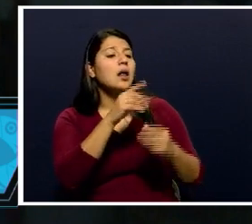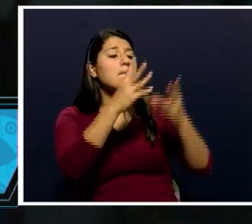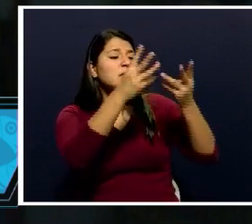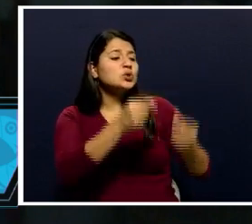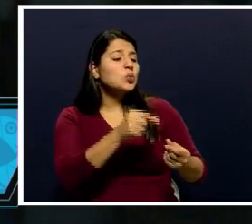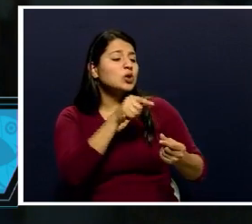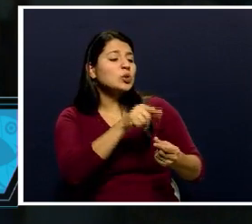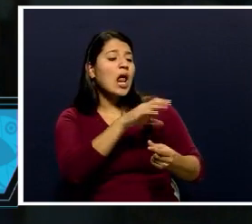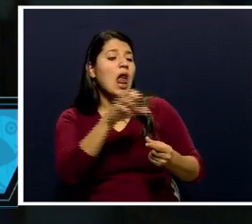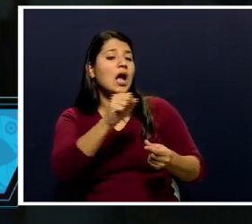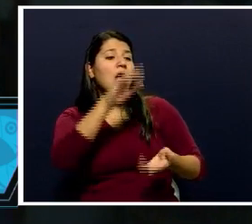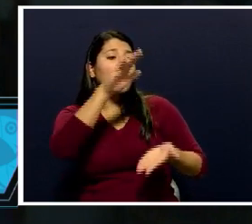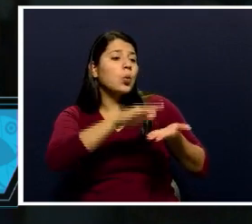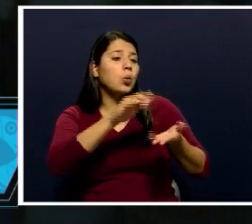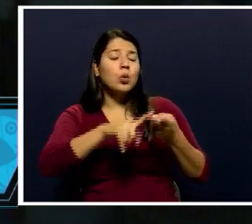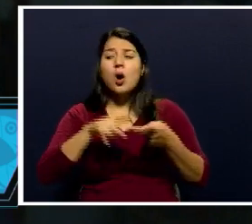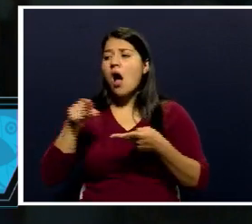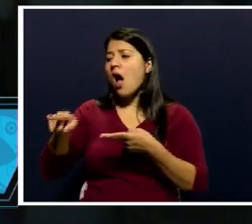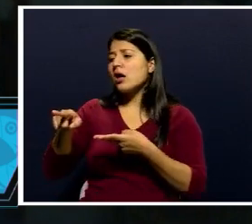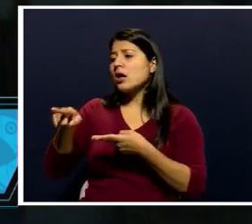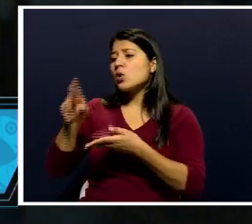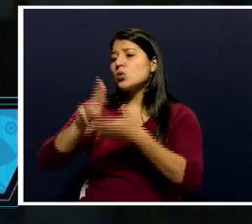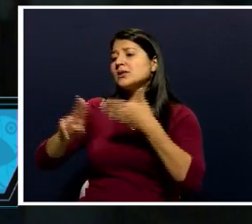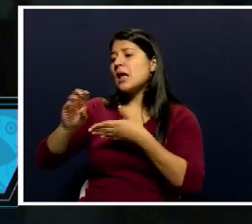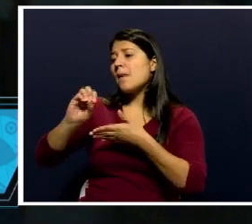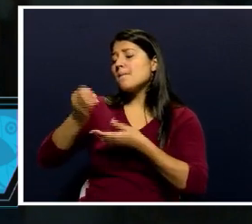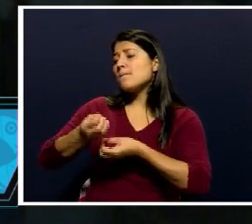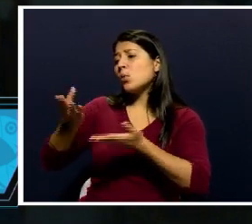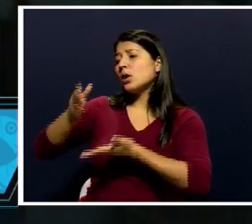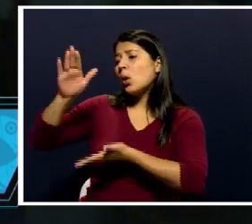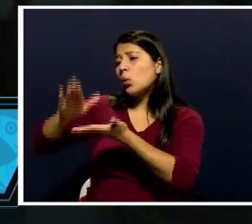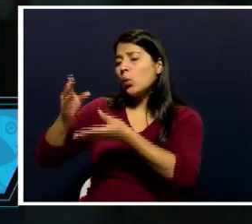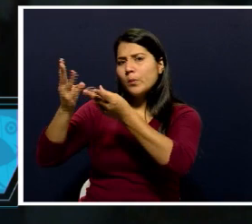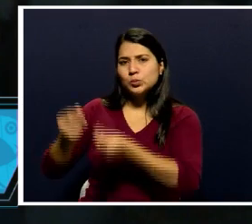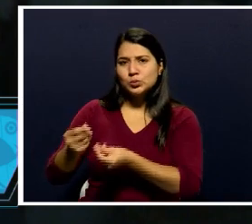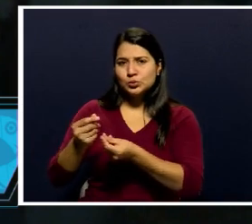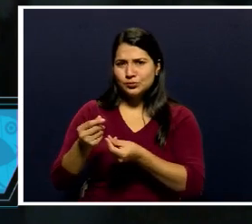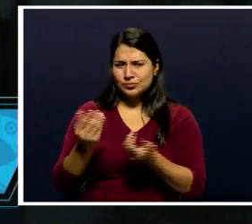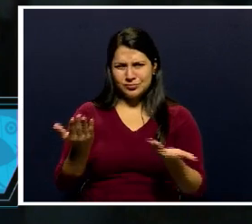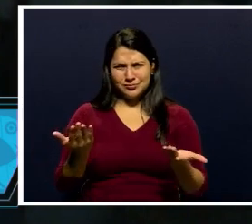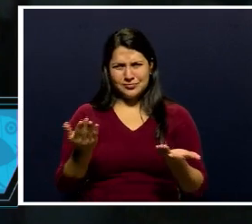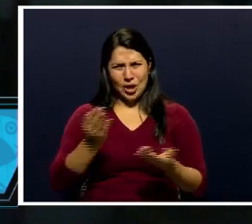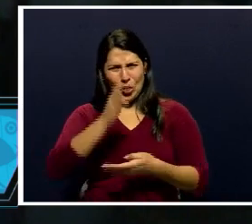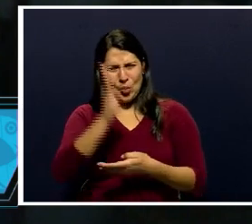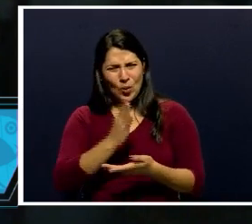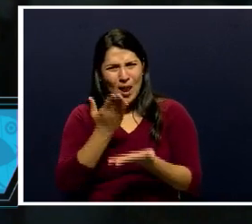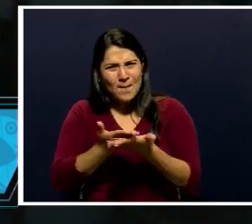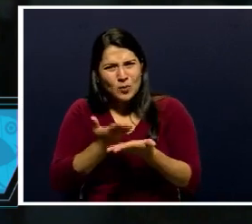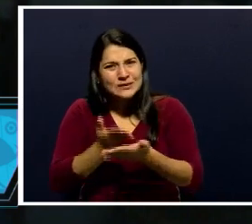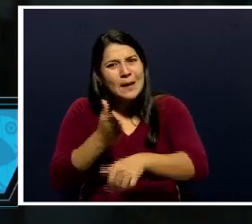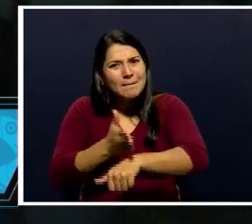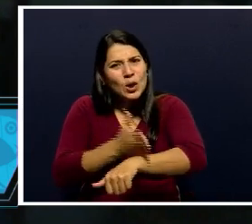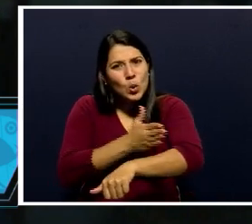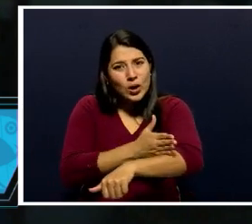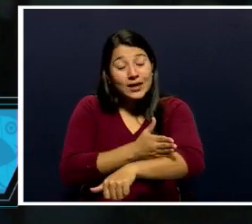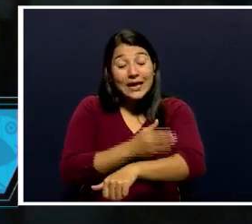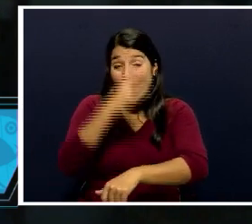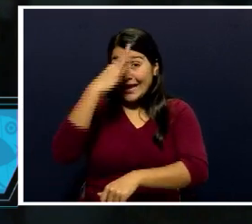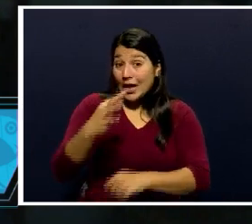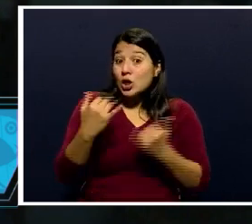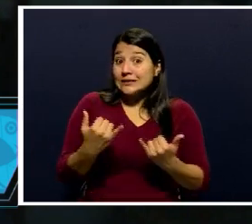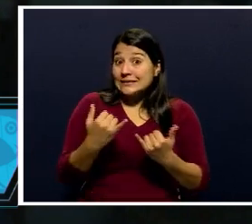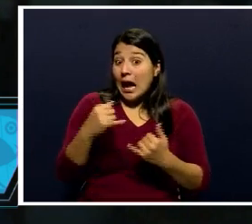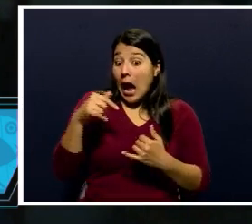la respuesta buscar cómo mejorar. Y yo creo que en este momento el país se está dando cuenta de lo que pasaría si no tuviéramos estas